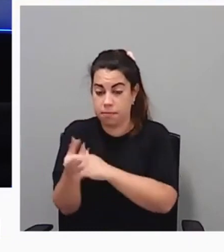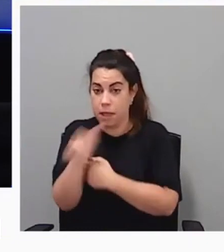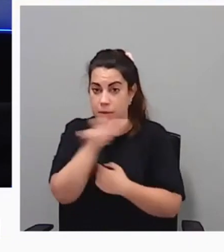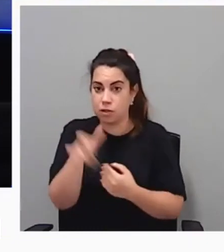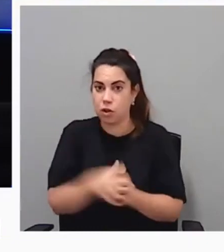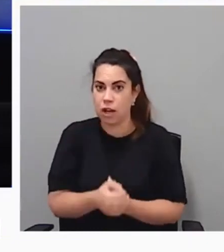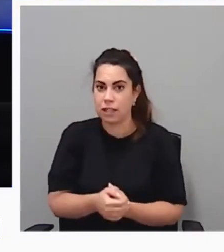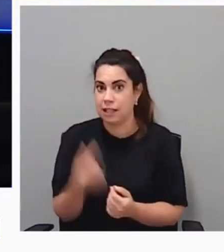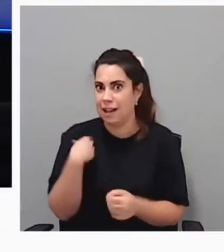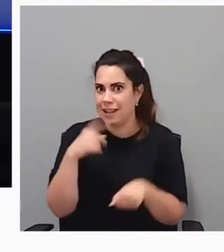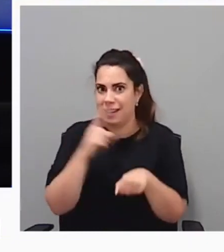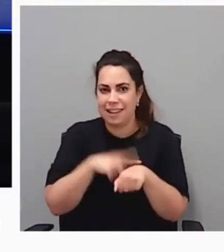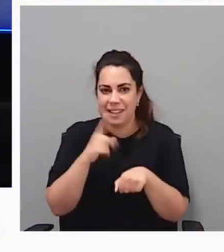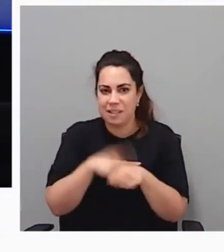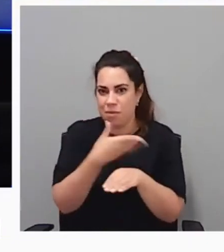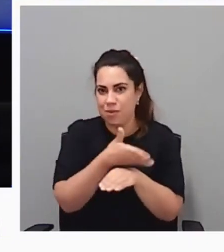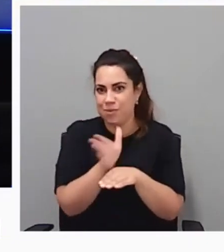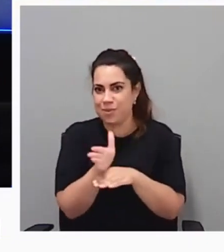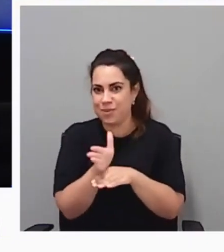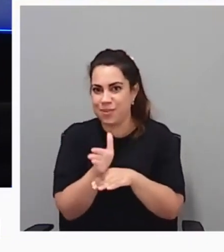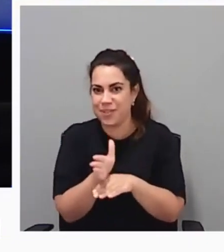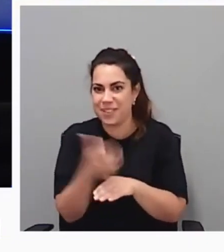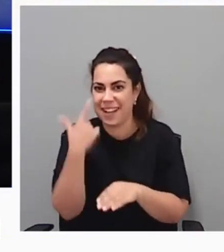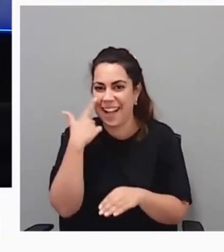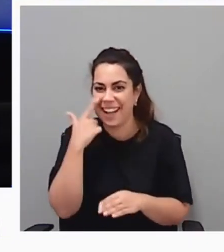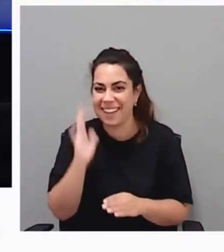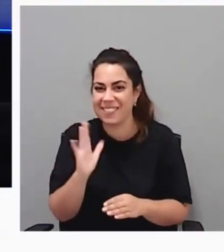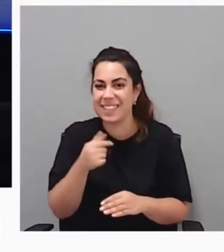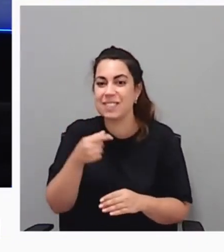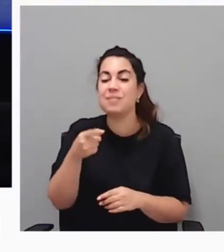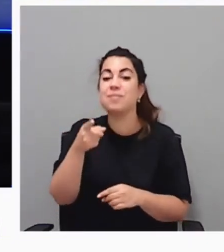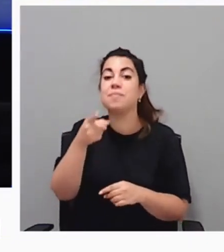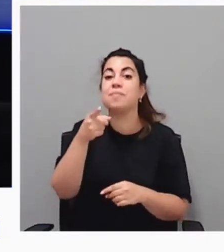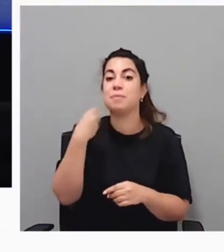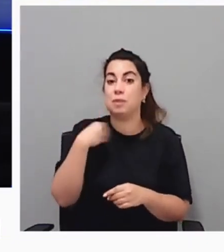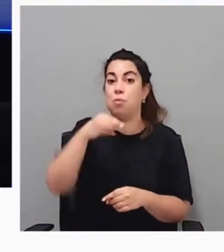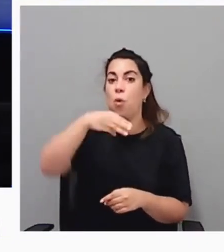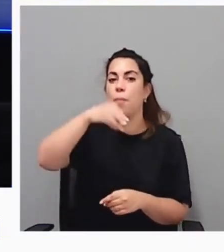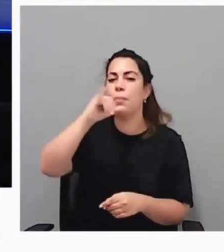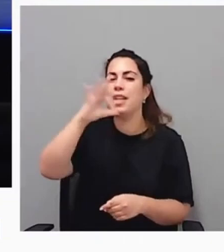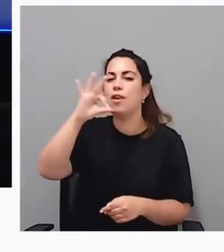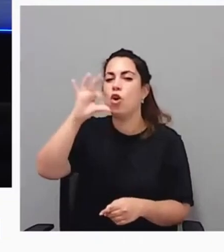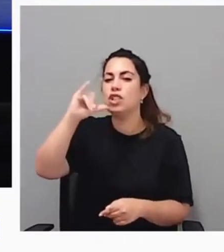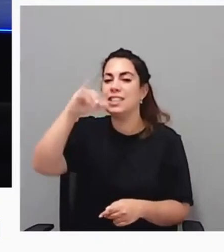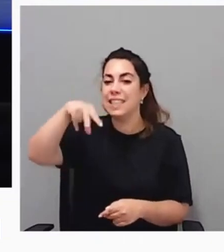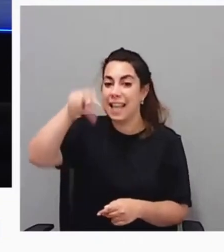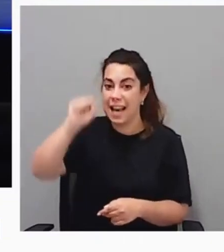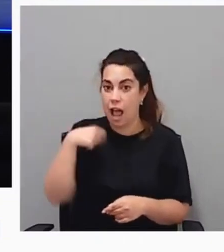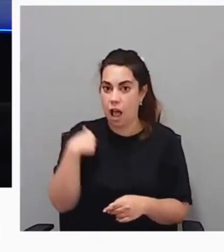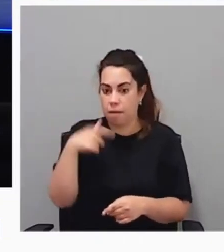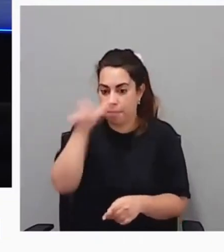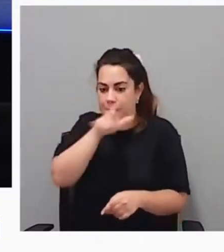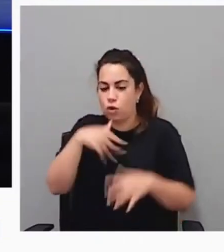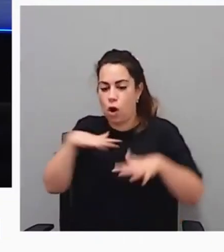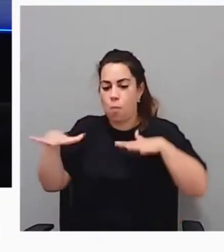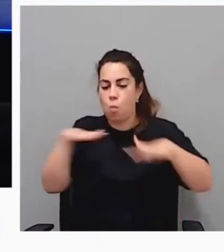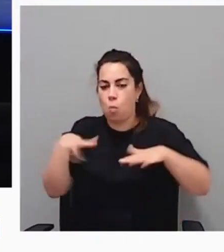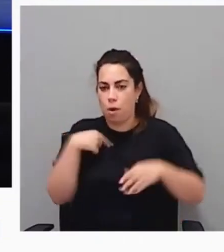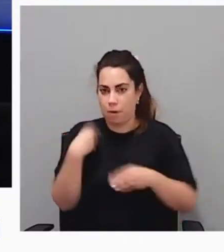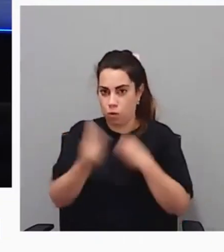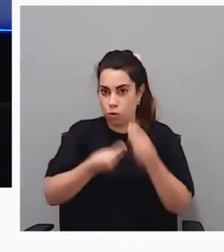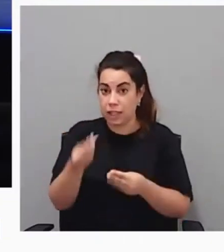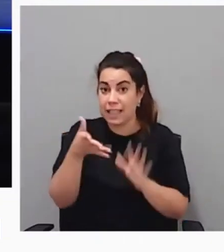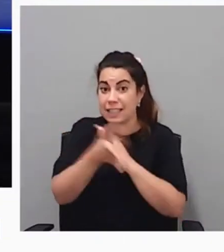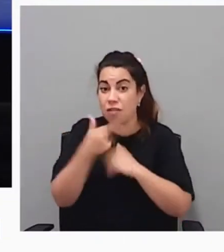tiempo a contar, que luego si quiere alguien lo encuentro, en la miosina, que usamos en todos nuestros movimientos, que usa la física del agua